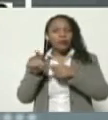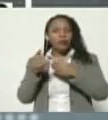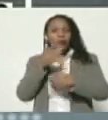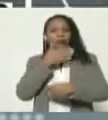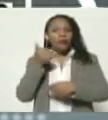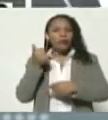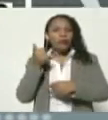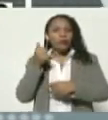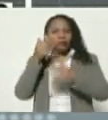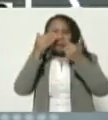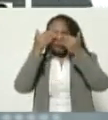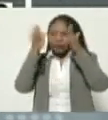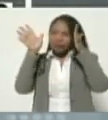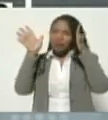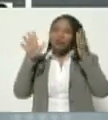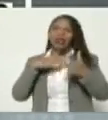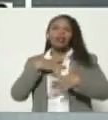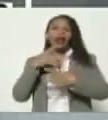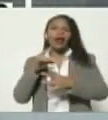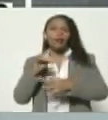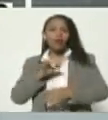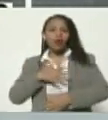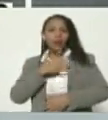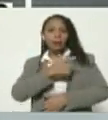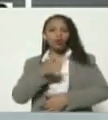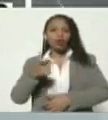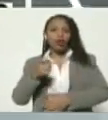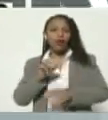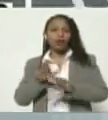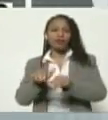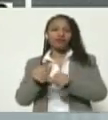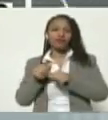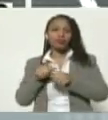se perdía un poco el interés y la gente podía retirarse. Yo dije,